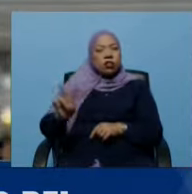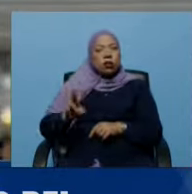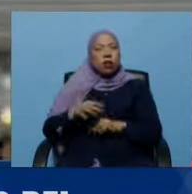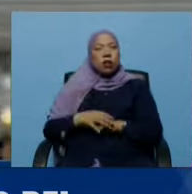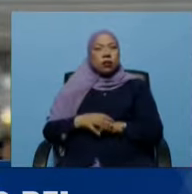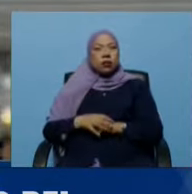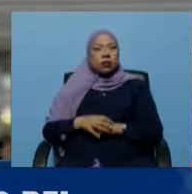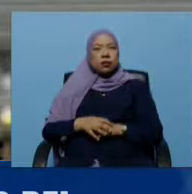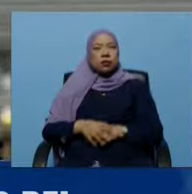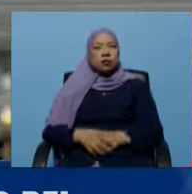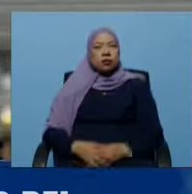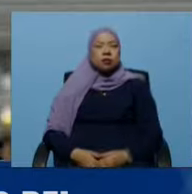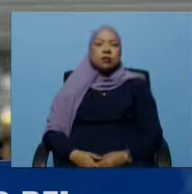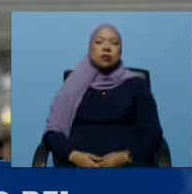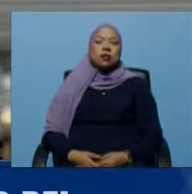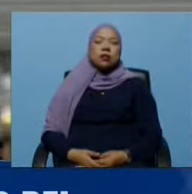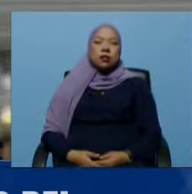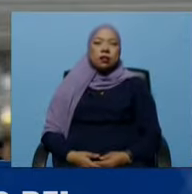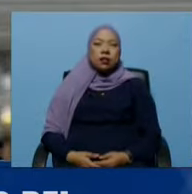Y vamos viendo los frutos.